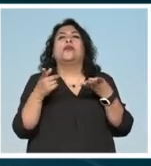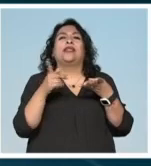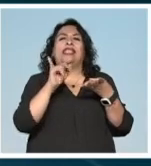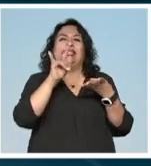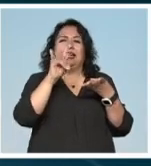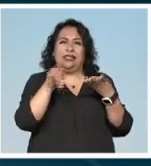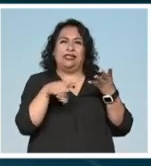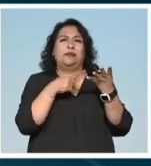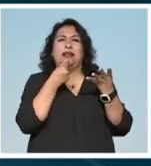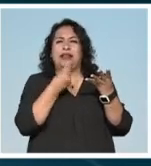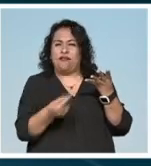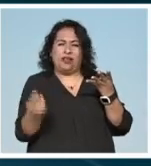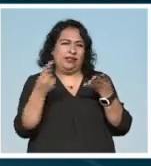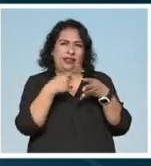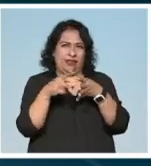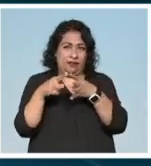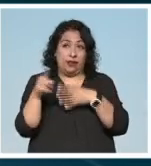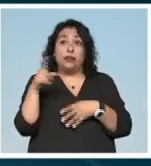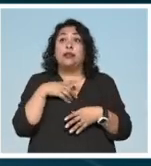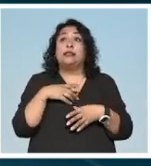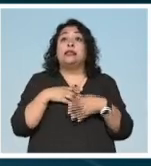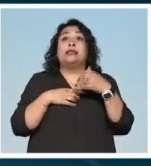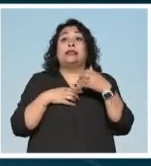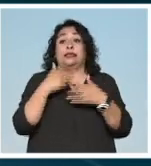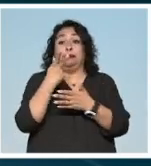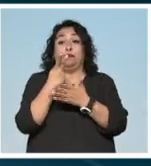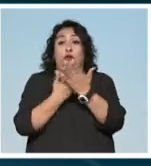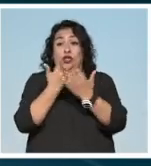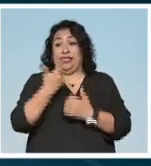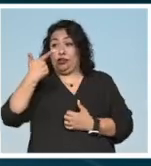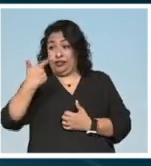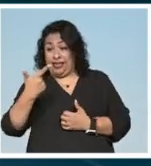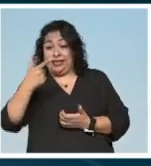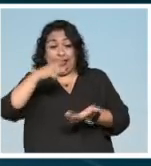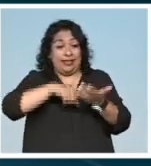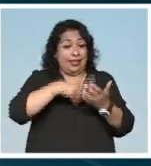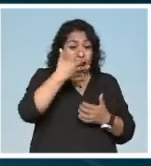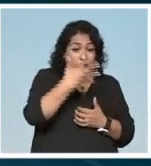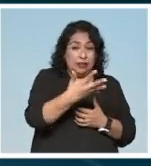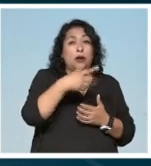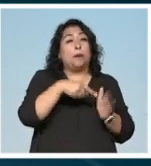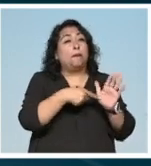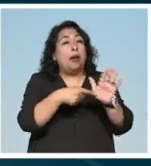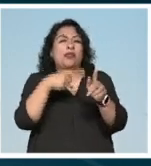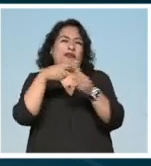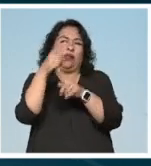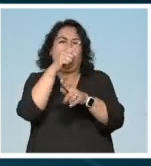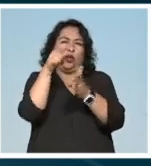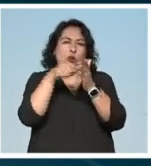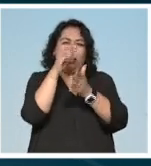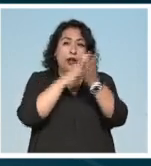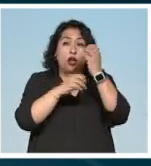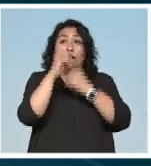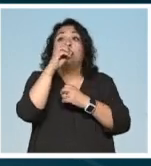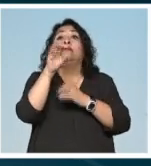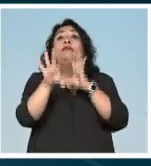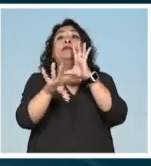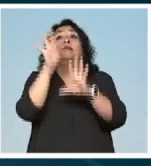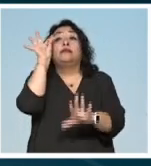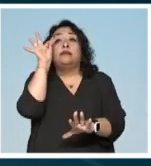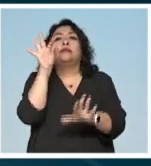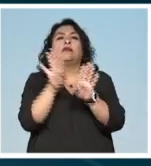interdisciplina, tenemos infancias. 5 de los 7 proyectos que se presentarán en los distintos recintos capitalinos resultaron